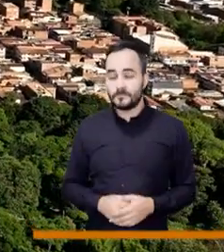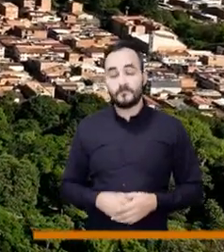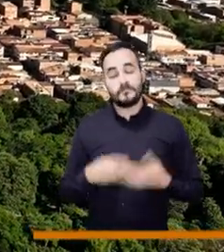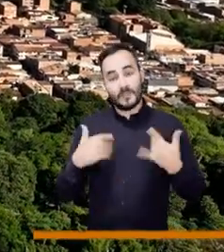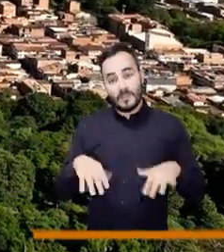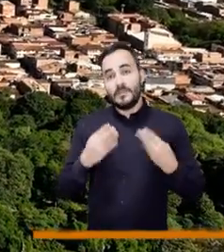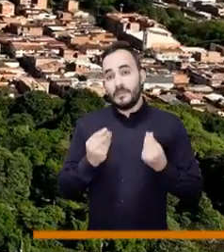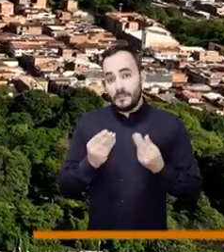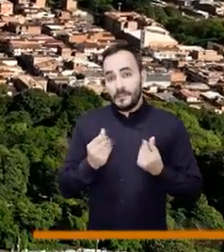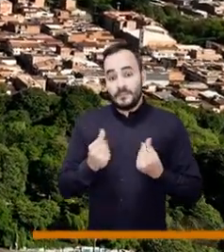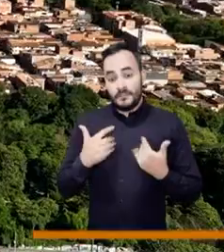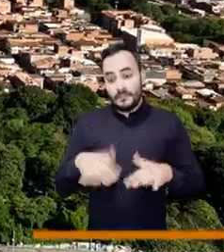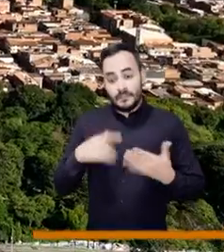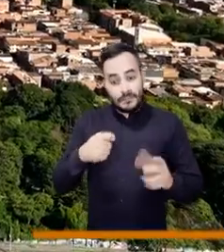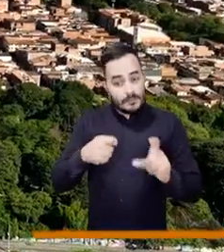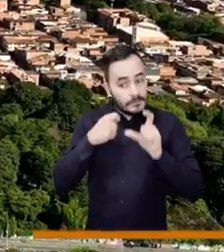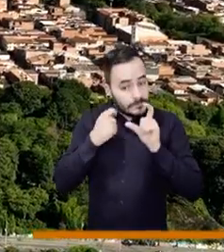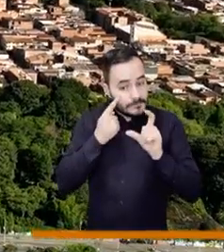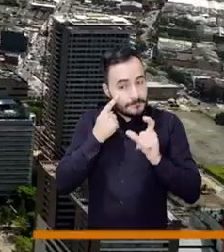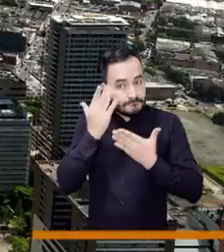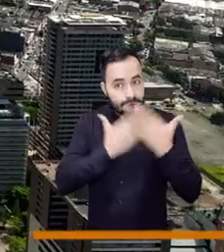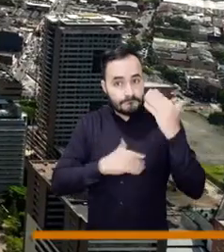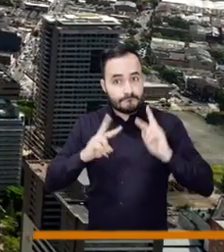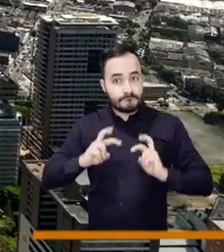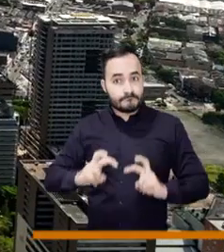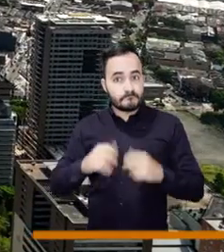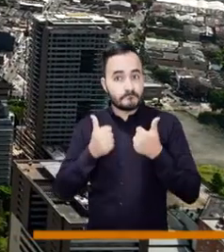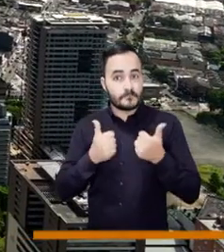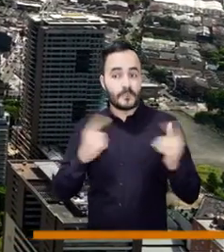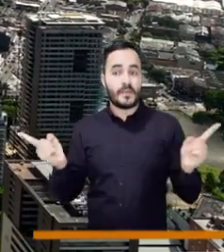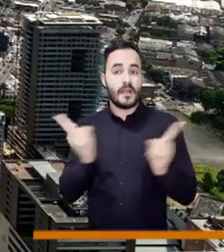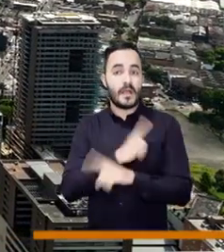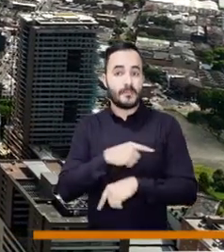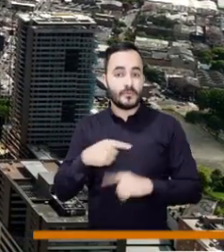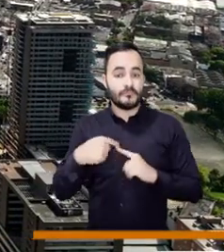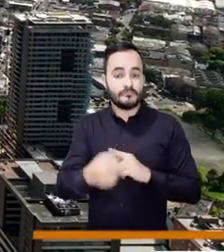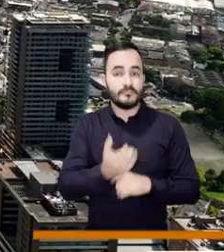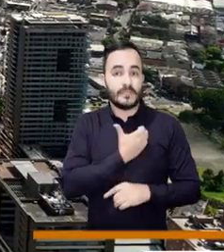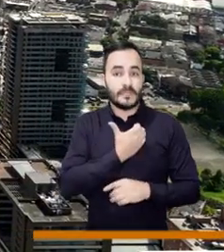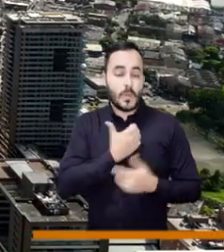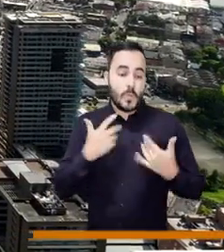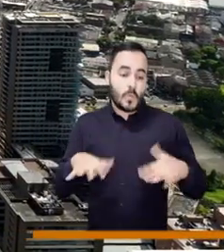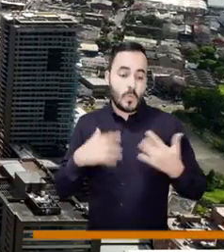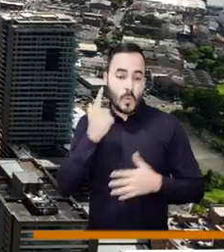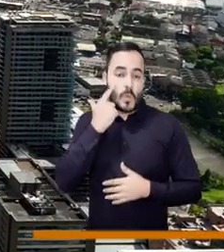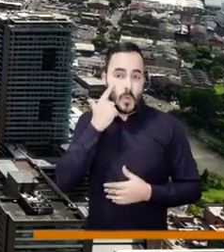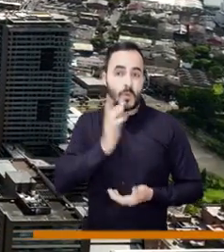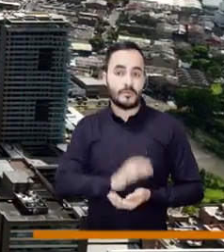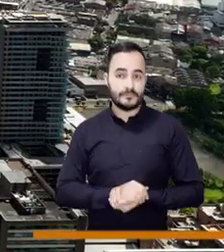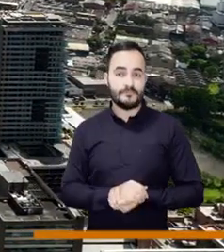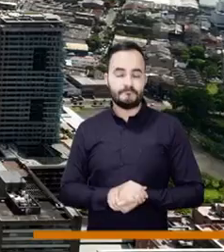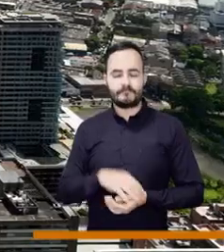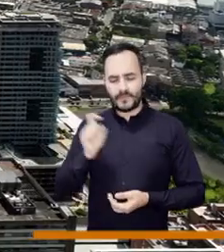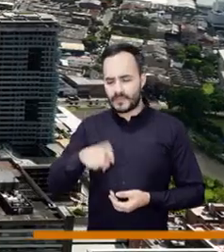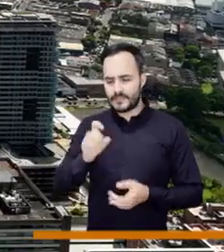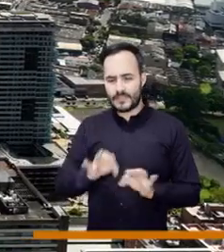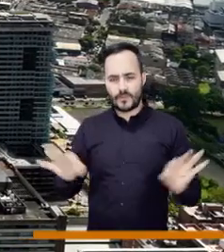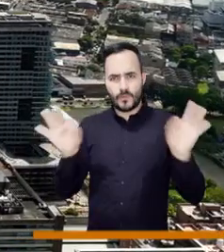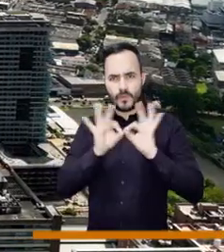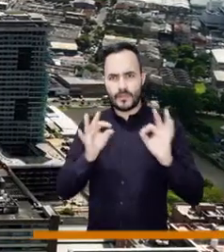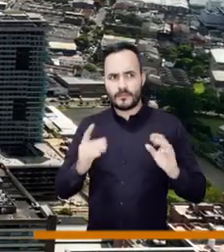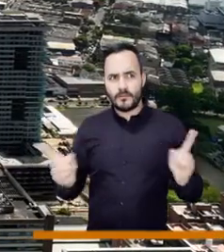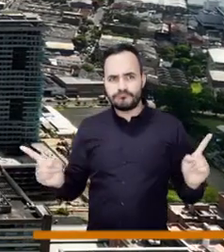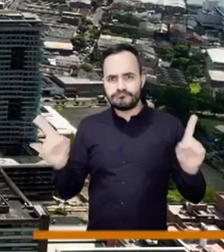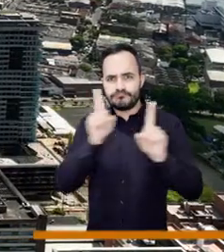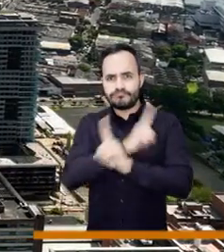tomarlo con lupa, vamos a un cambio de administraciones, hay que tener en cuenta necesariamente a los equipos de